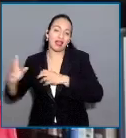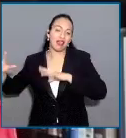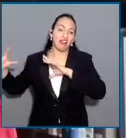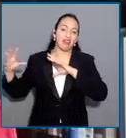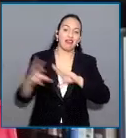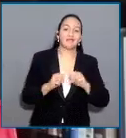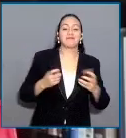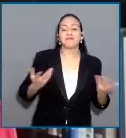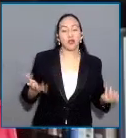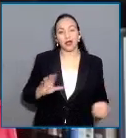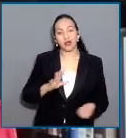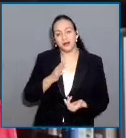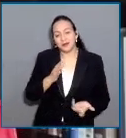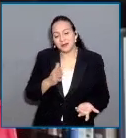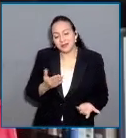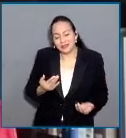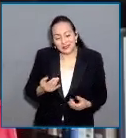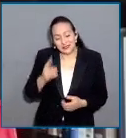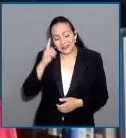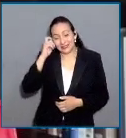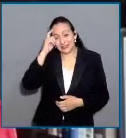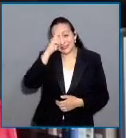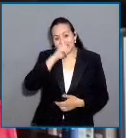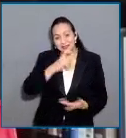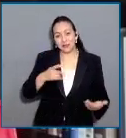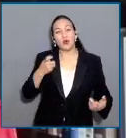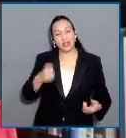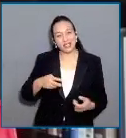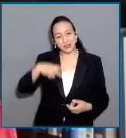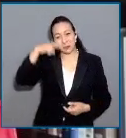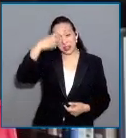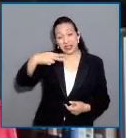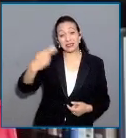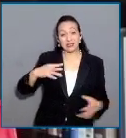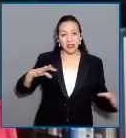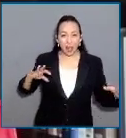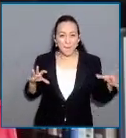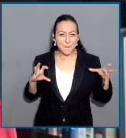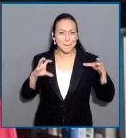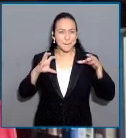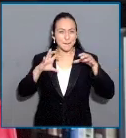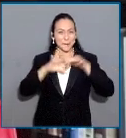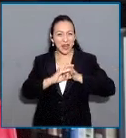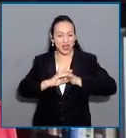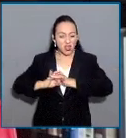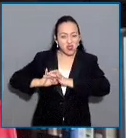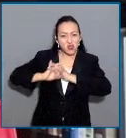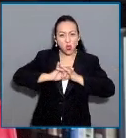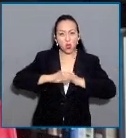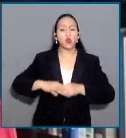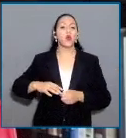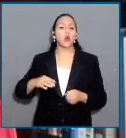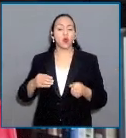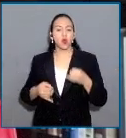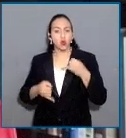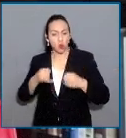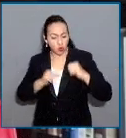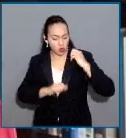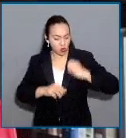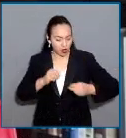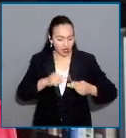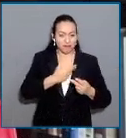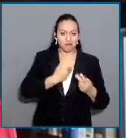de Derecho al proceso de selección, el país en su conjunto va a tener mucho que perder. Concluyó que ve posible